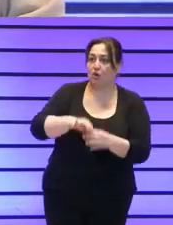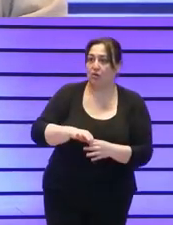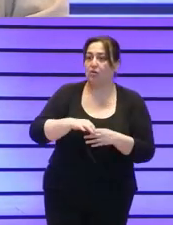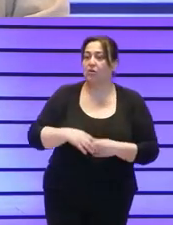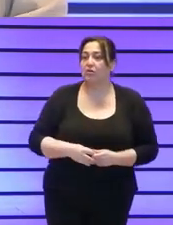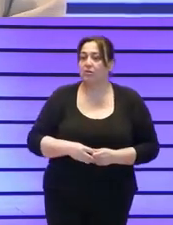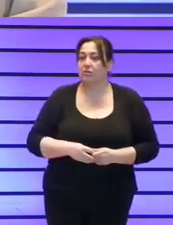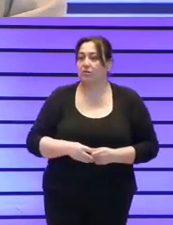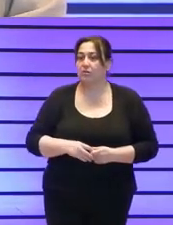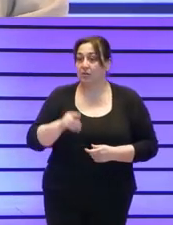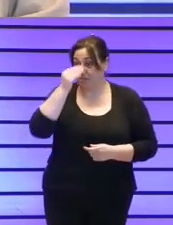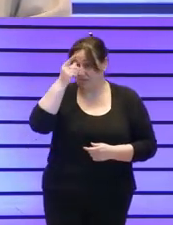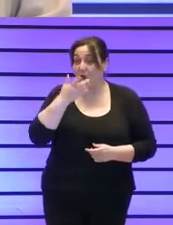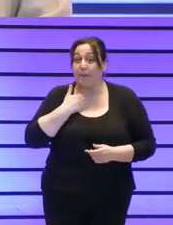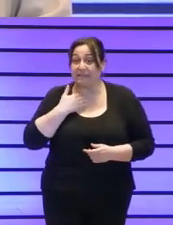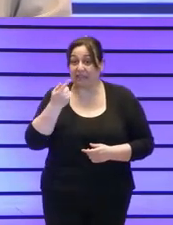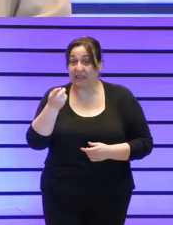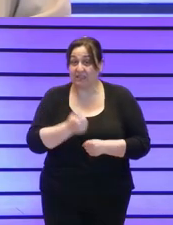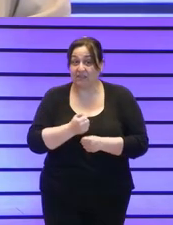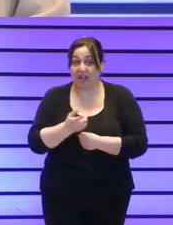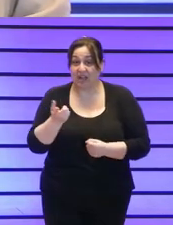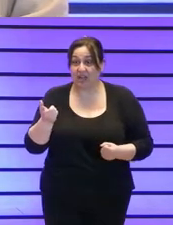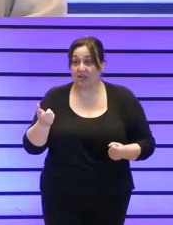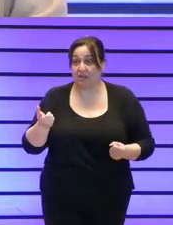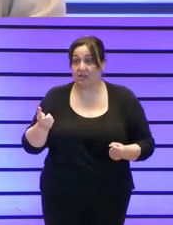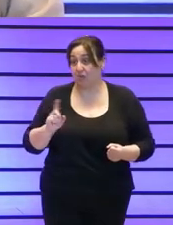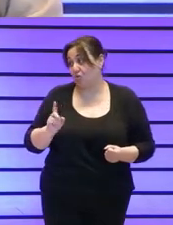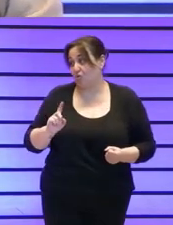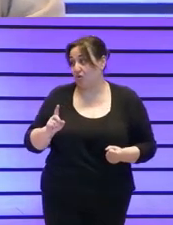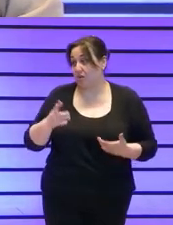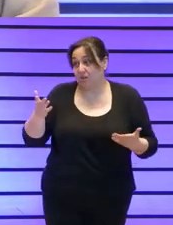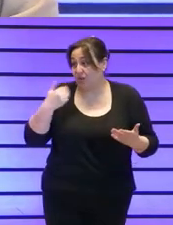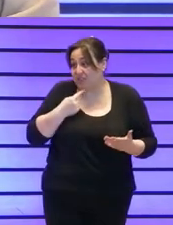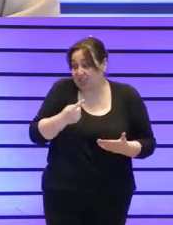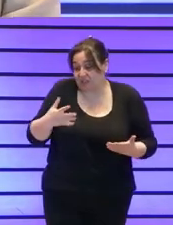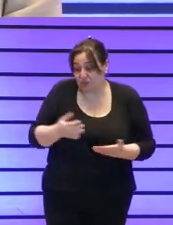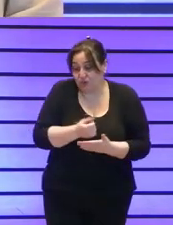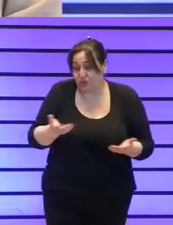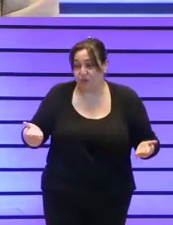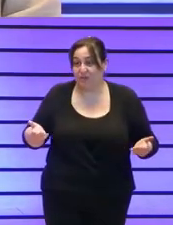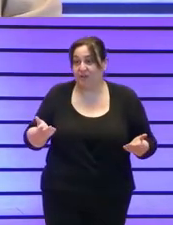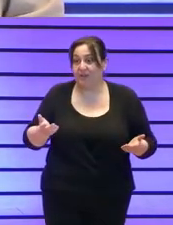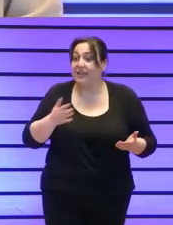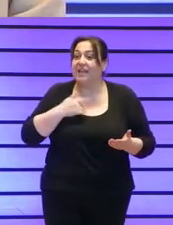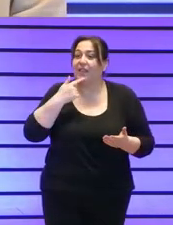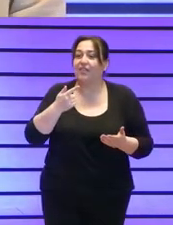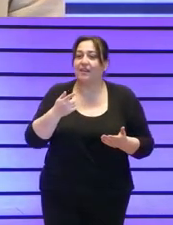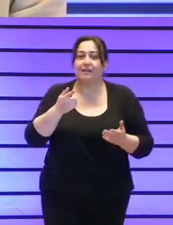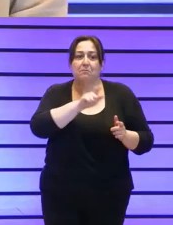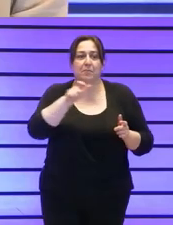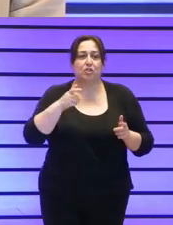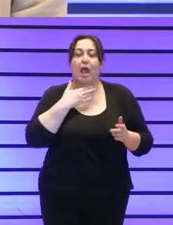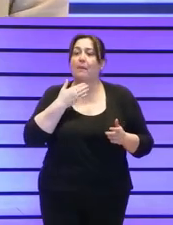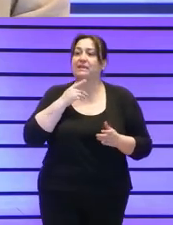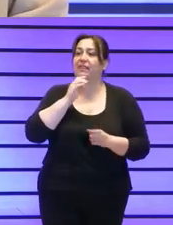ella? ¿Os apetecería? Pues entonces está todo dicho. Es decir, a nadie nos apetece,